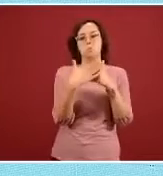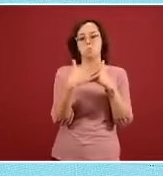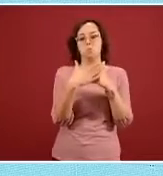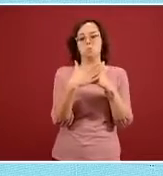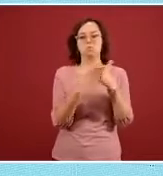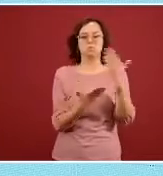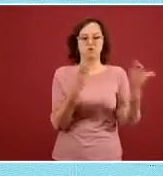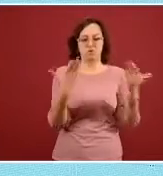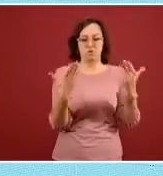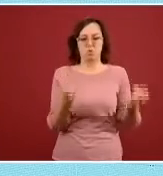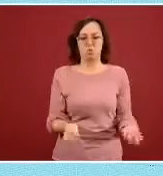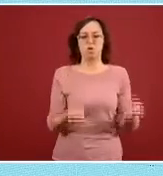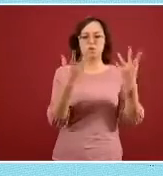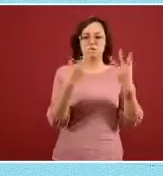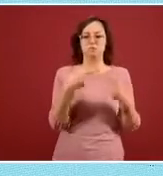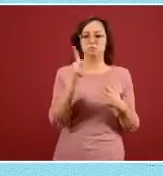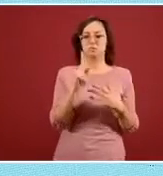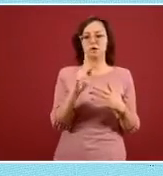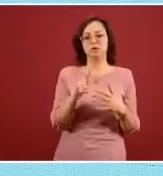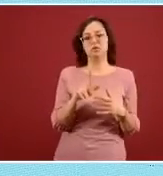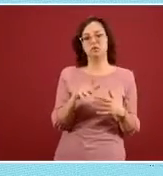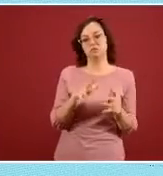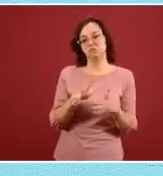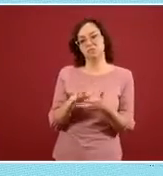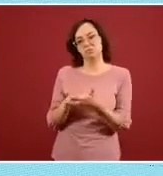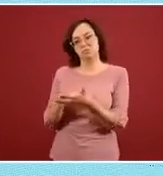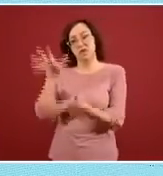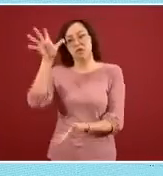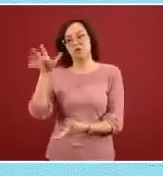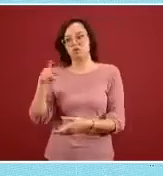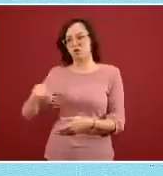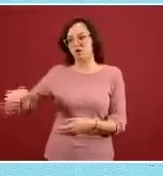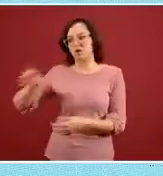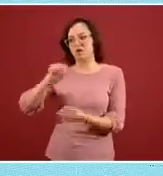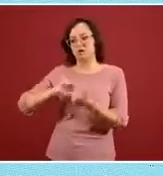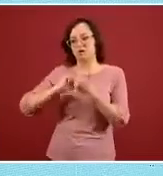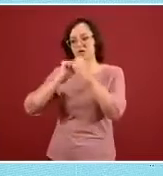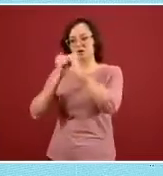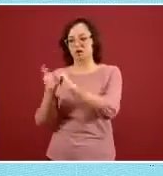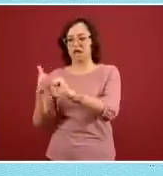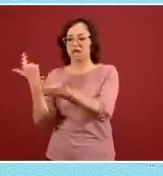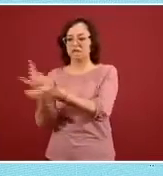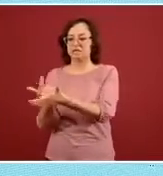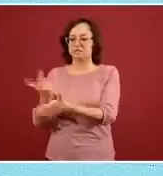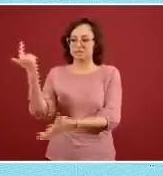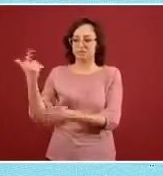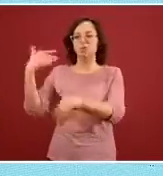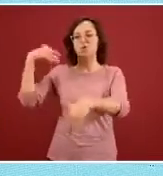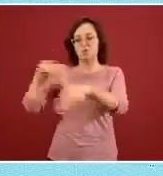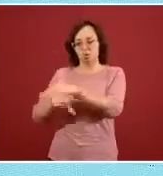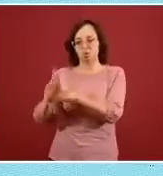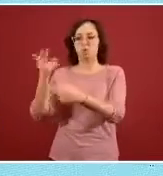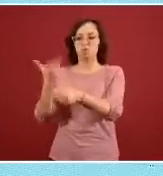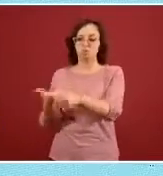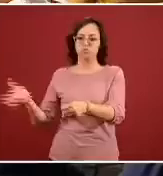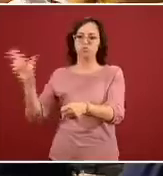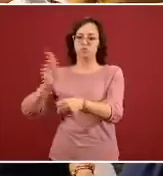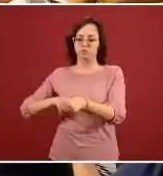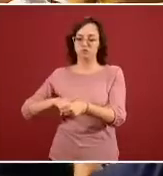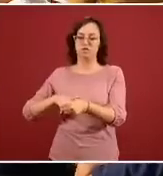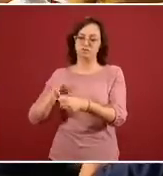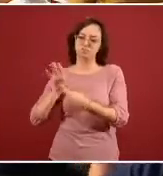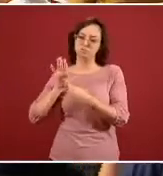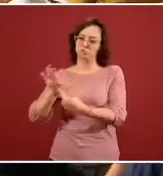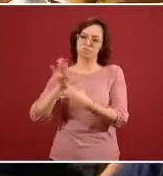las estimaciones, pero lo van a estar menos aquí, y en cambio las personas directamente identificadas van a estar sobre